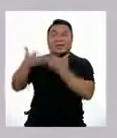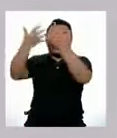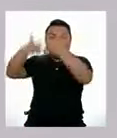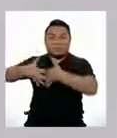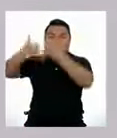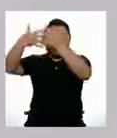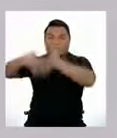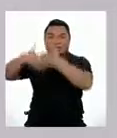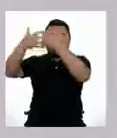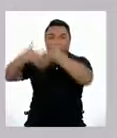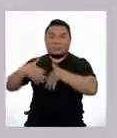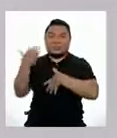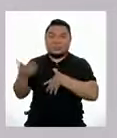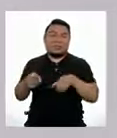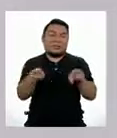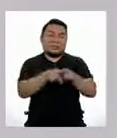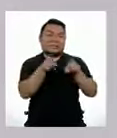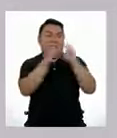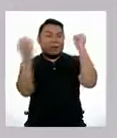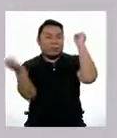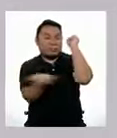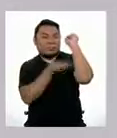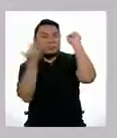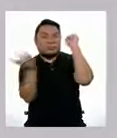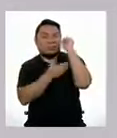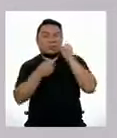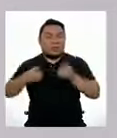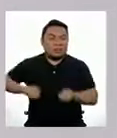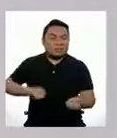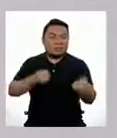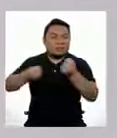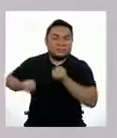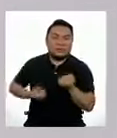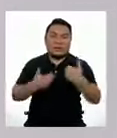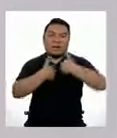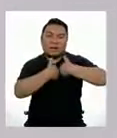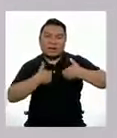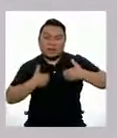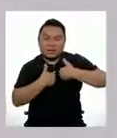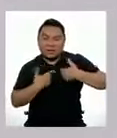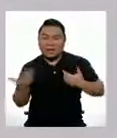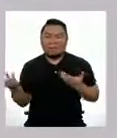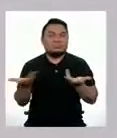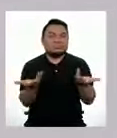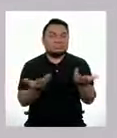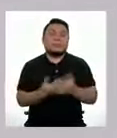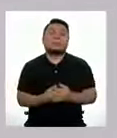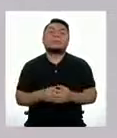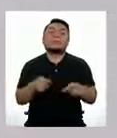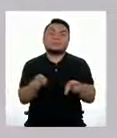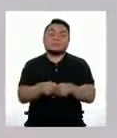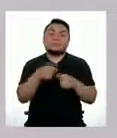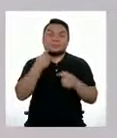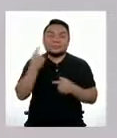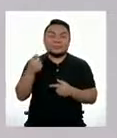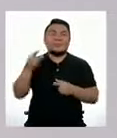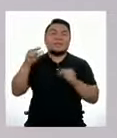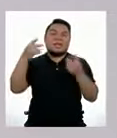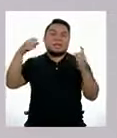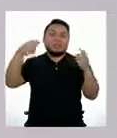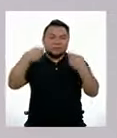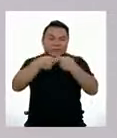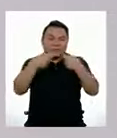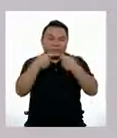industriales, las agropecuarias, que están compuestas por el sector agrícola y el sector ganadero, de generación de